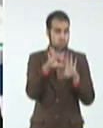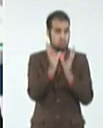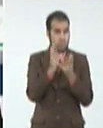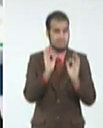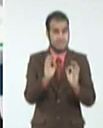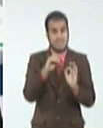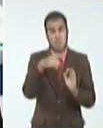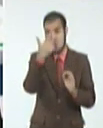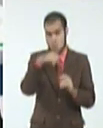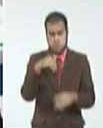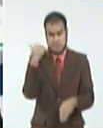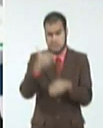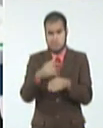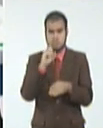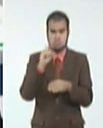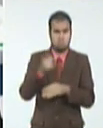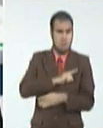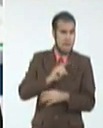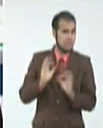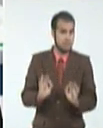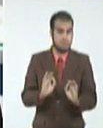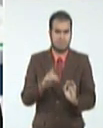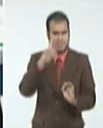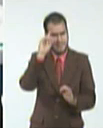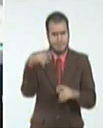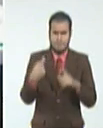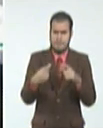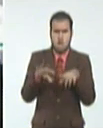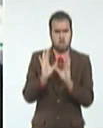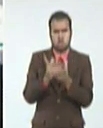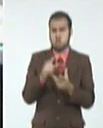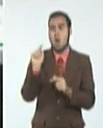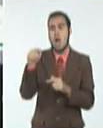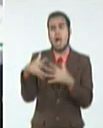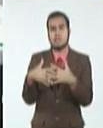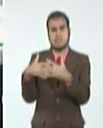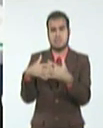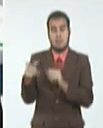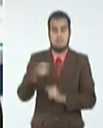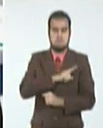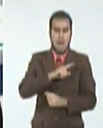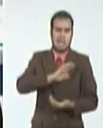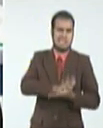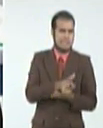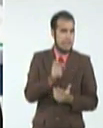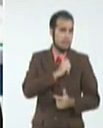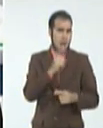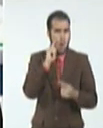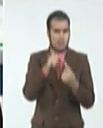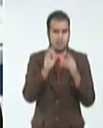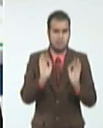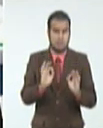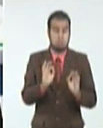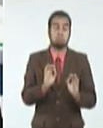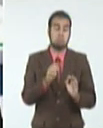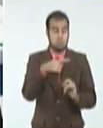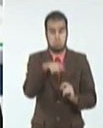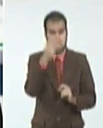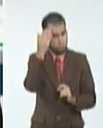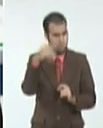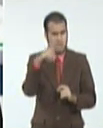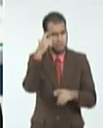comercial, financiero, la guerra que se nos hace desde el exterior contra nuestro país, nuestros científicos, nuestros médicos, el